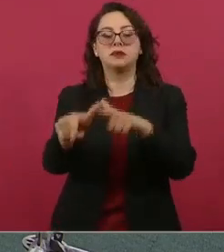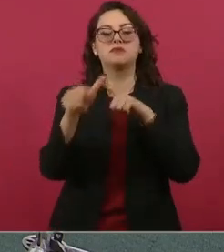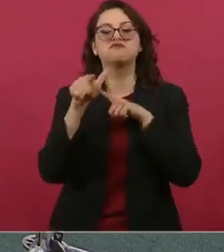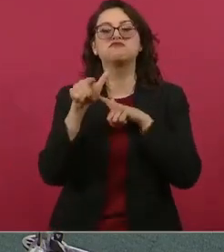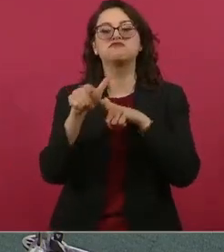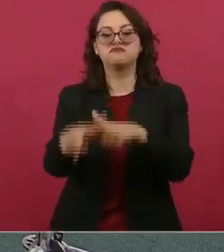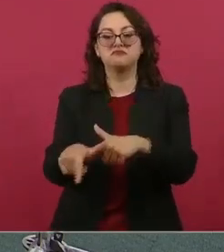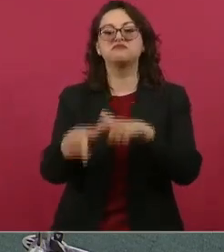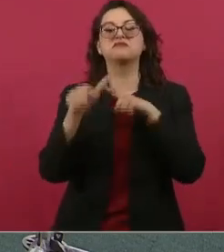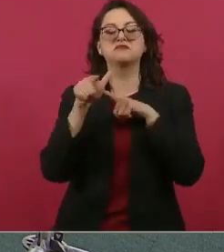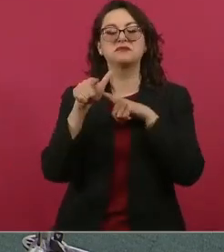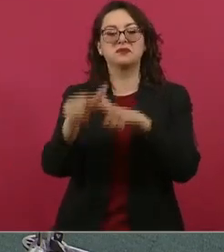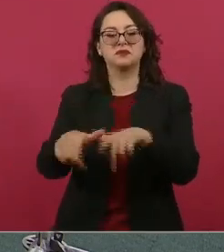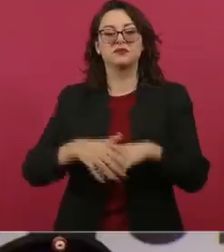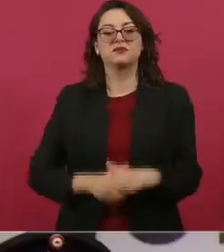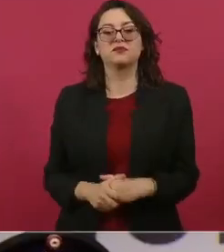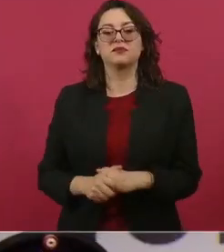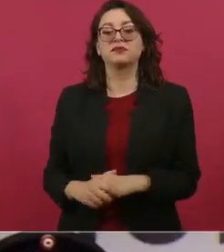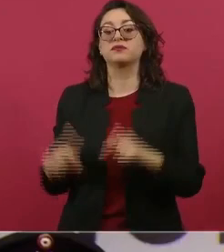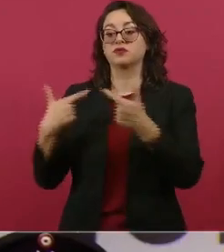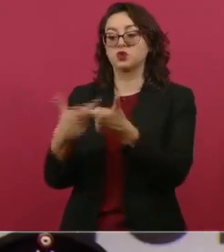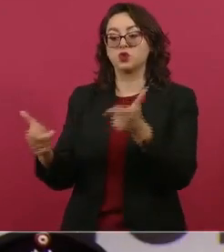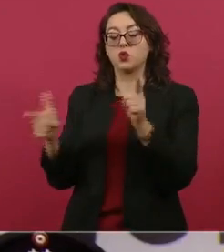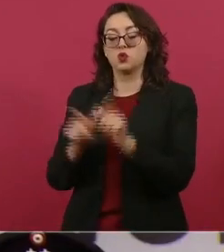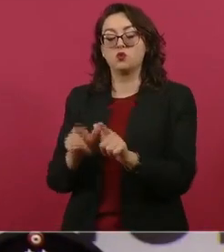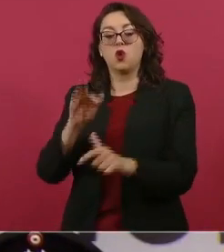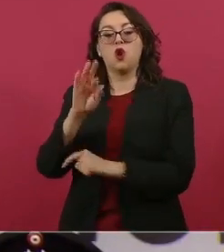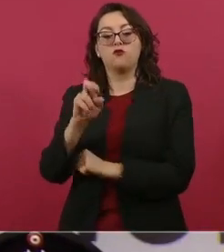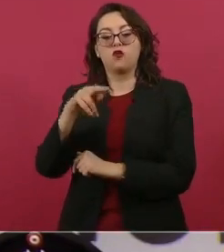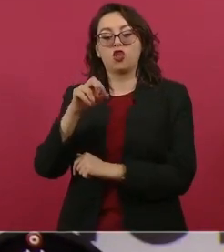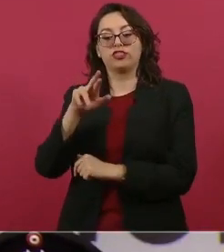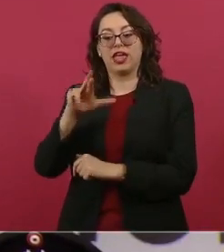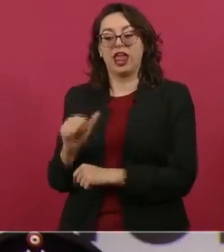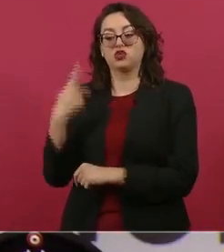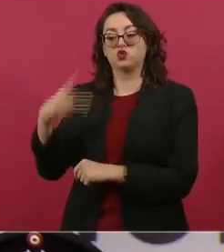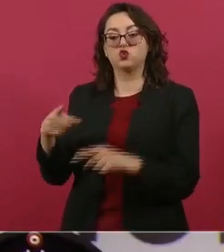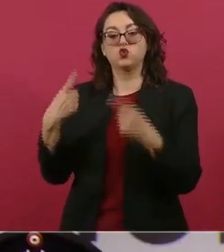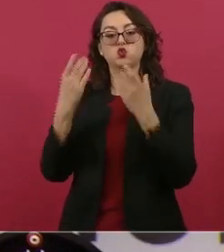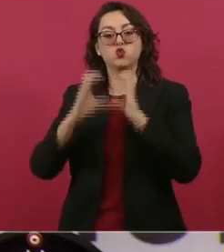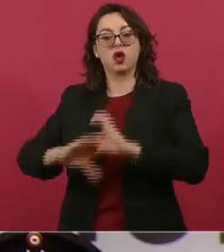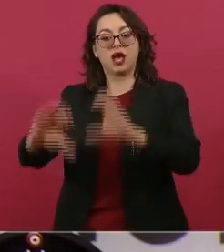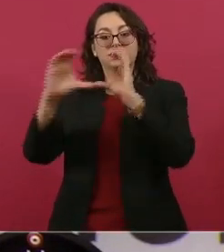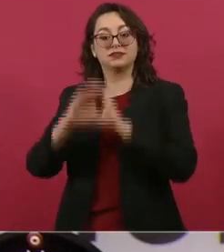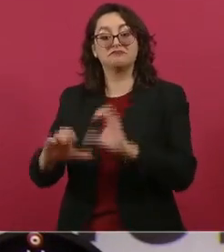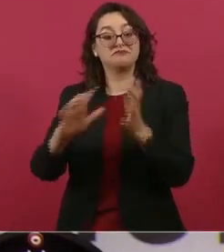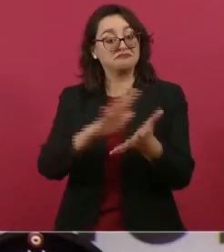la canción de Grupo Frontera, la transformación